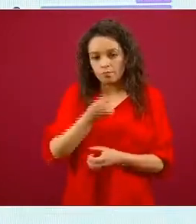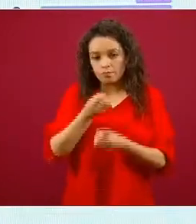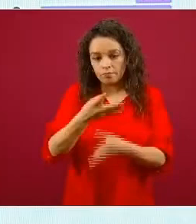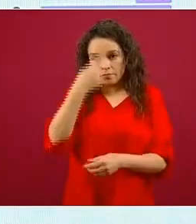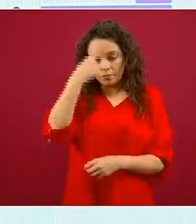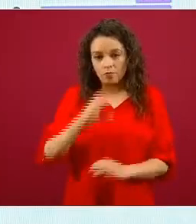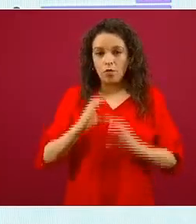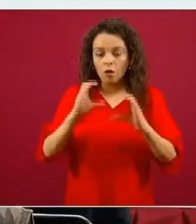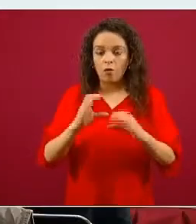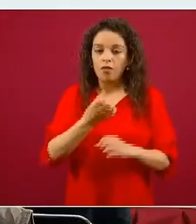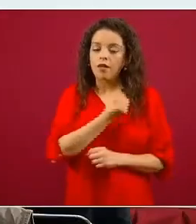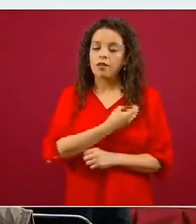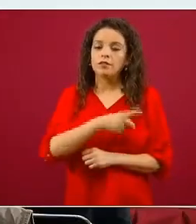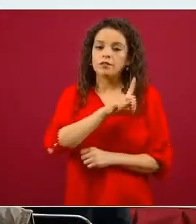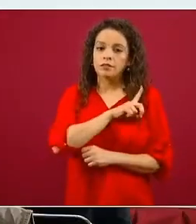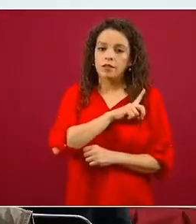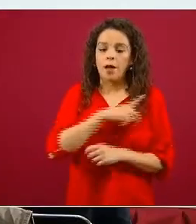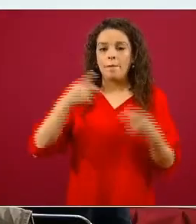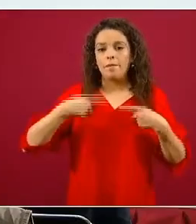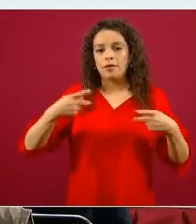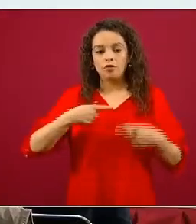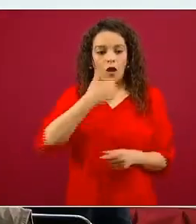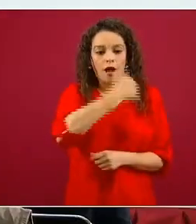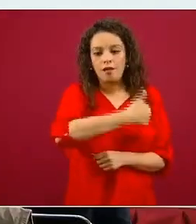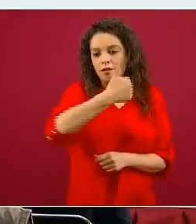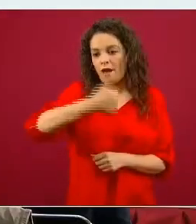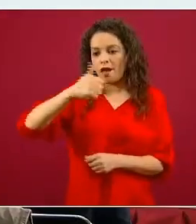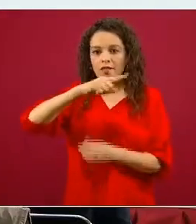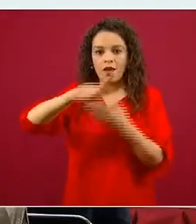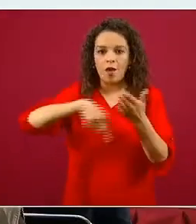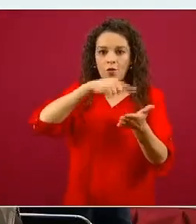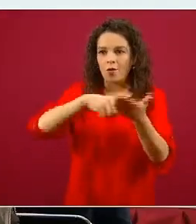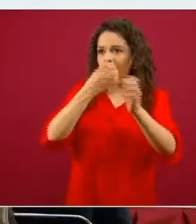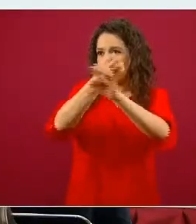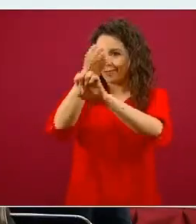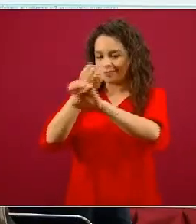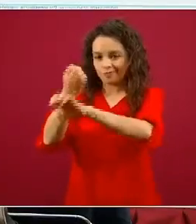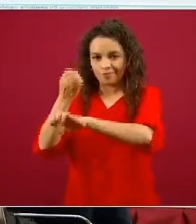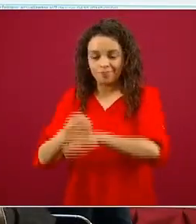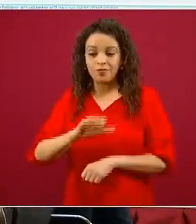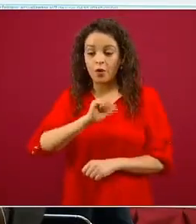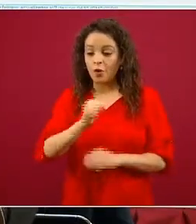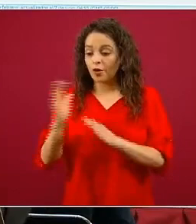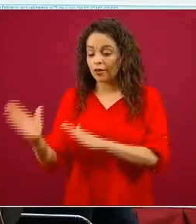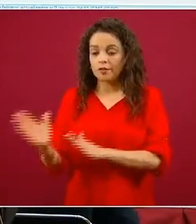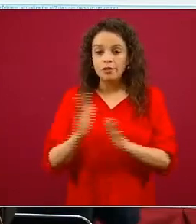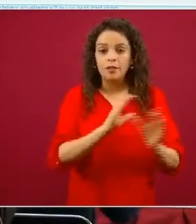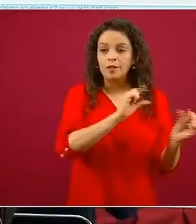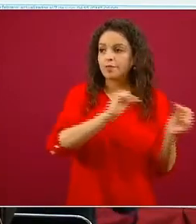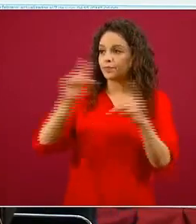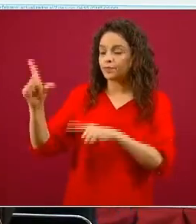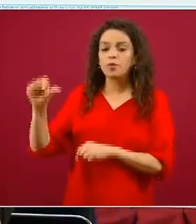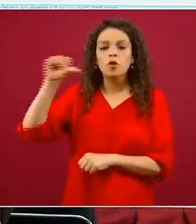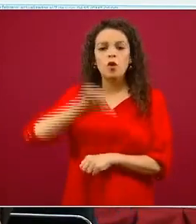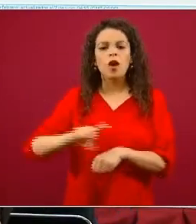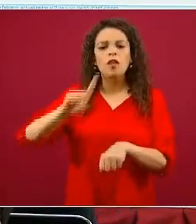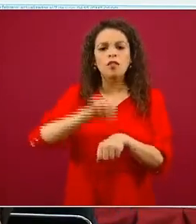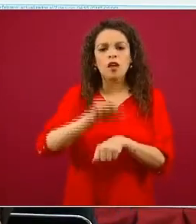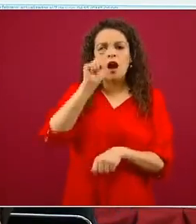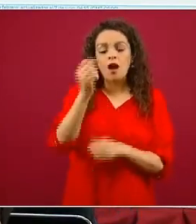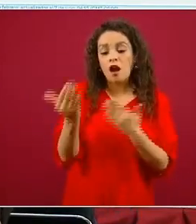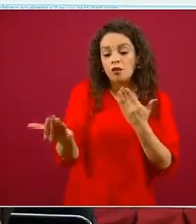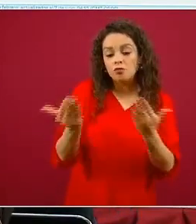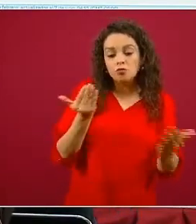salud de las personas en cada uno de estos lugares. Veamos la siguiente diapositiva. Vamos a ver el día de hoy un comparativo de cómo se